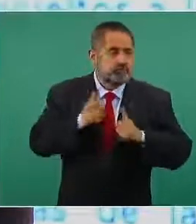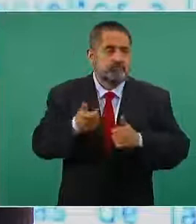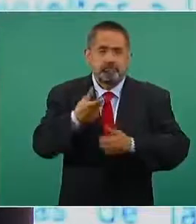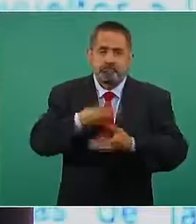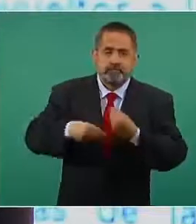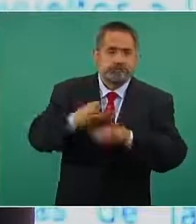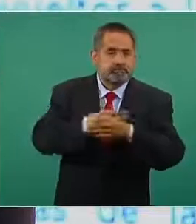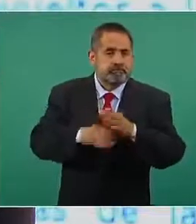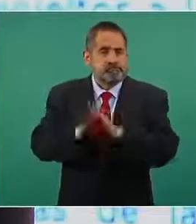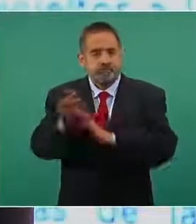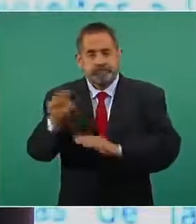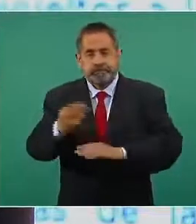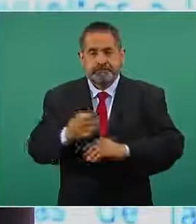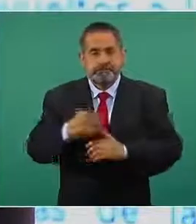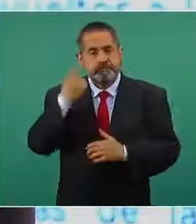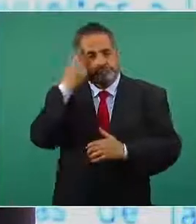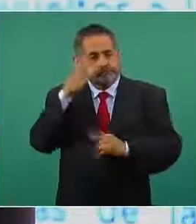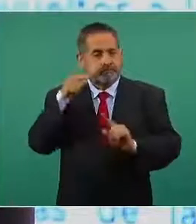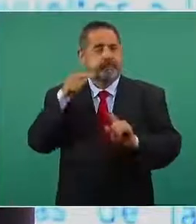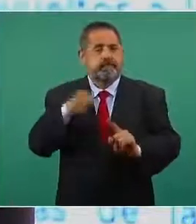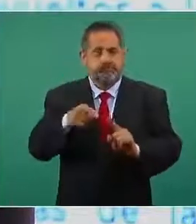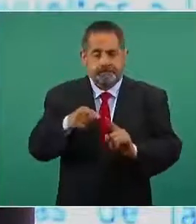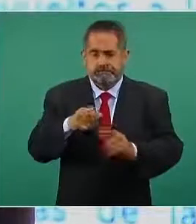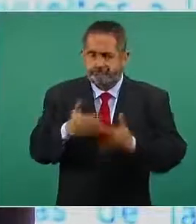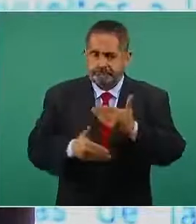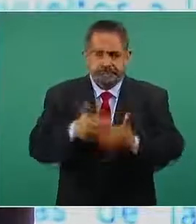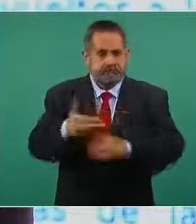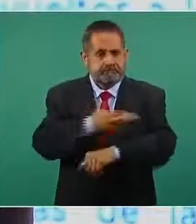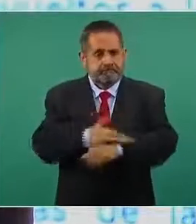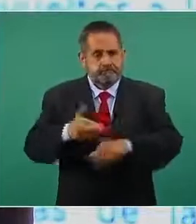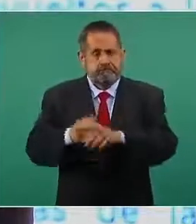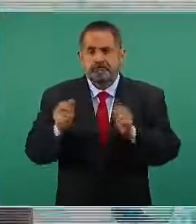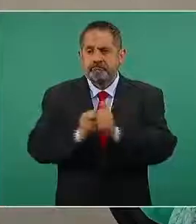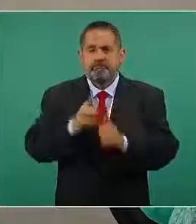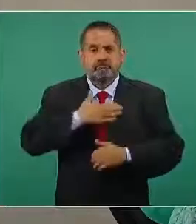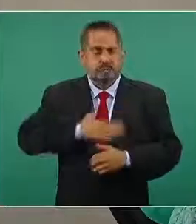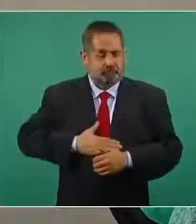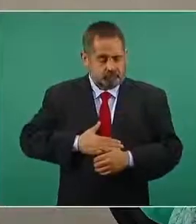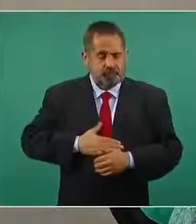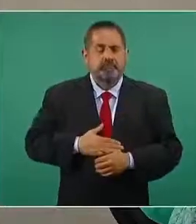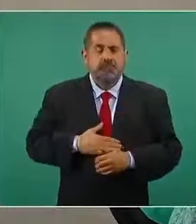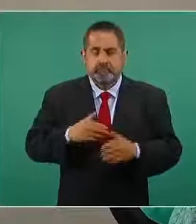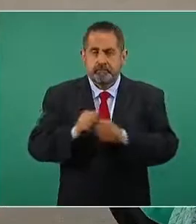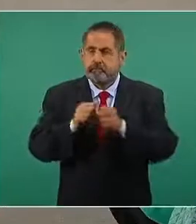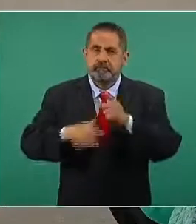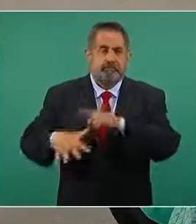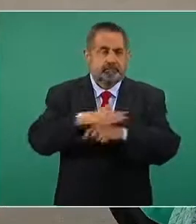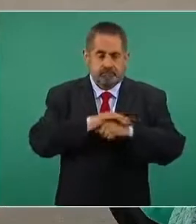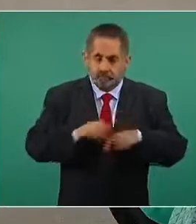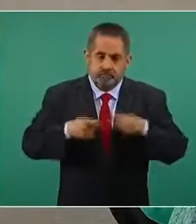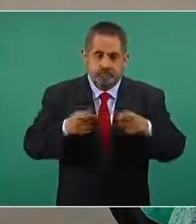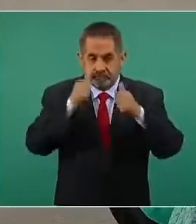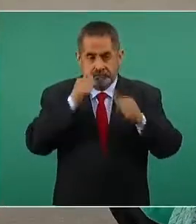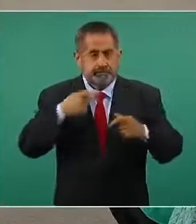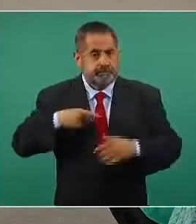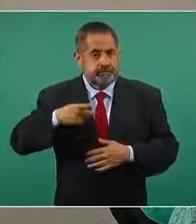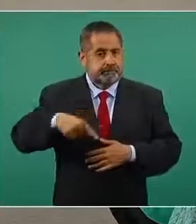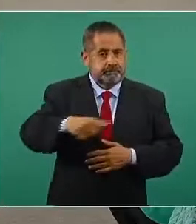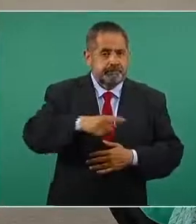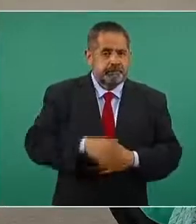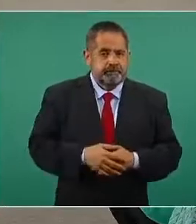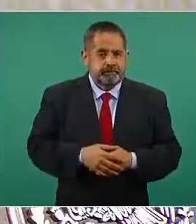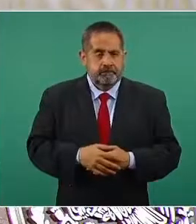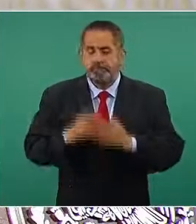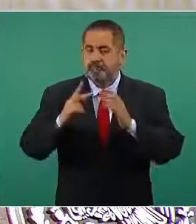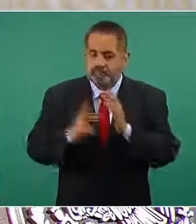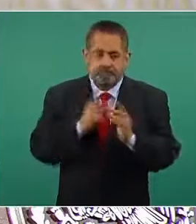económica pendientes, a fin de concretar un proceso de efectiva justicia social y ambiental. Verificar y retomar